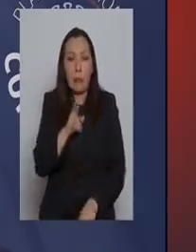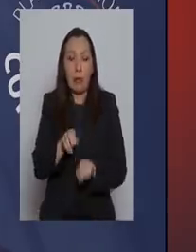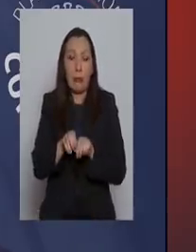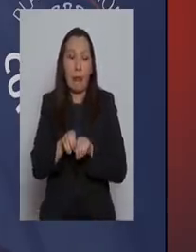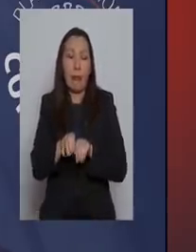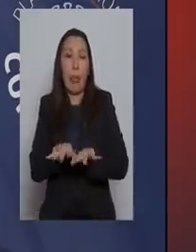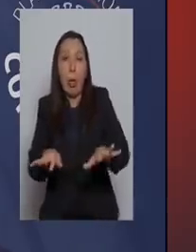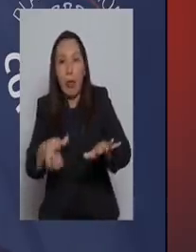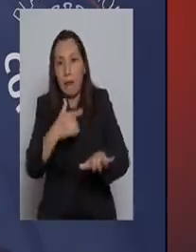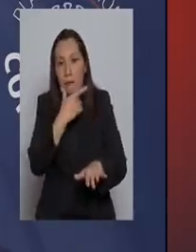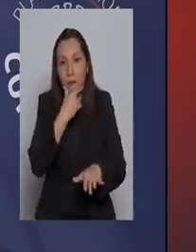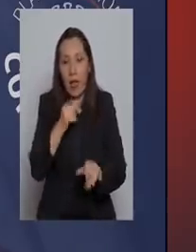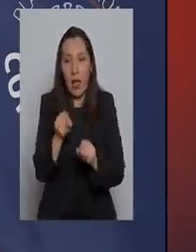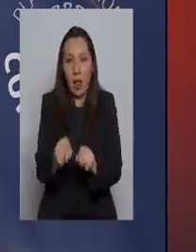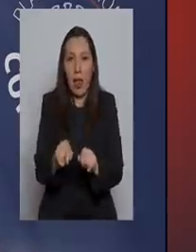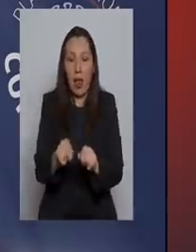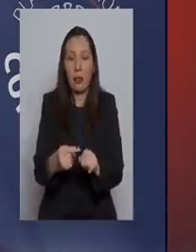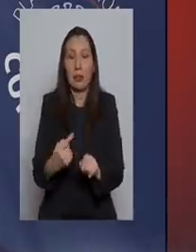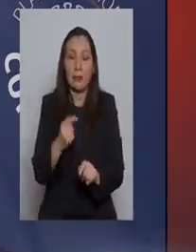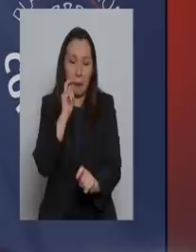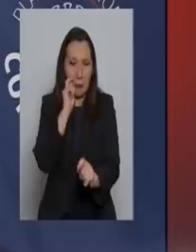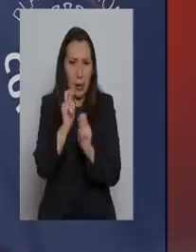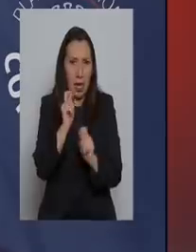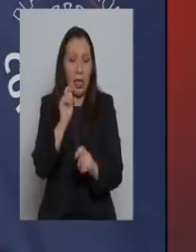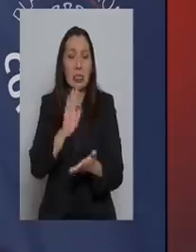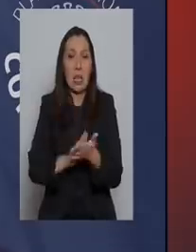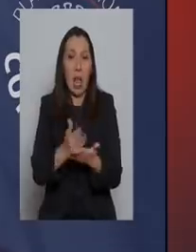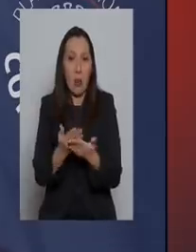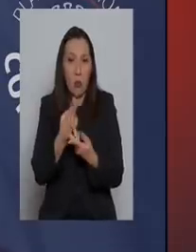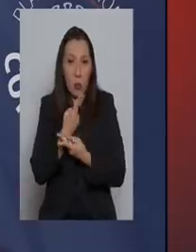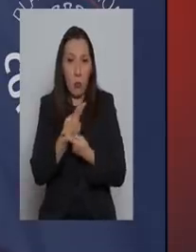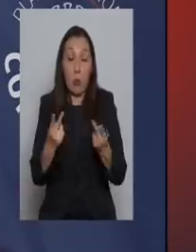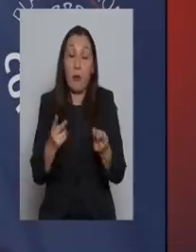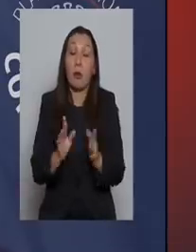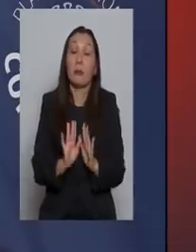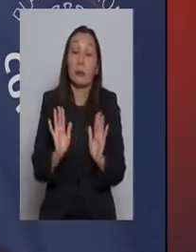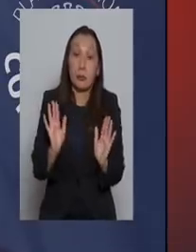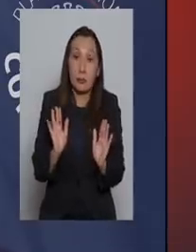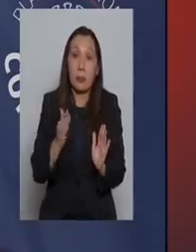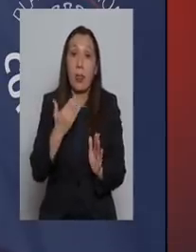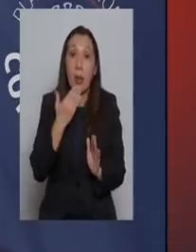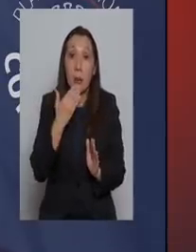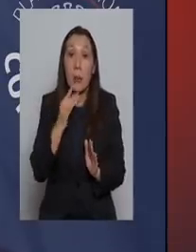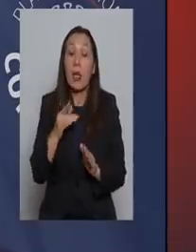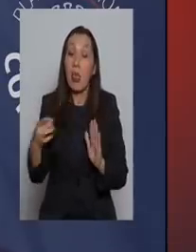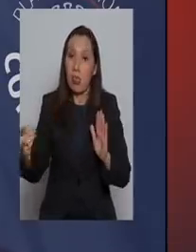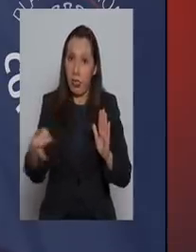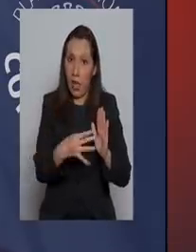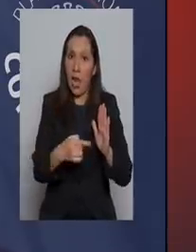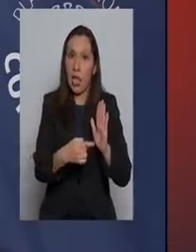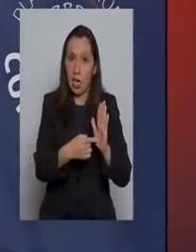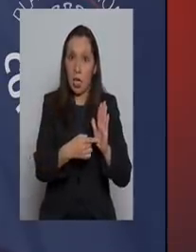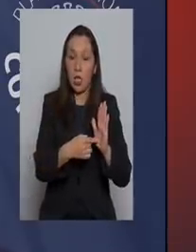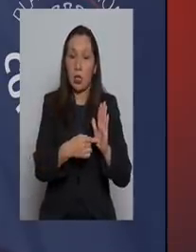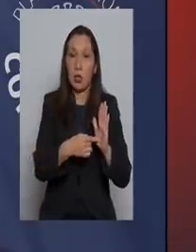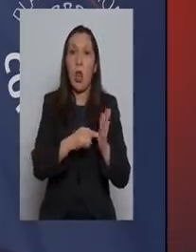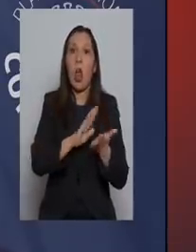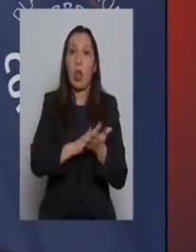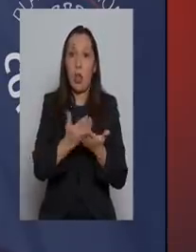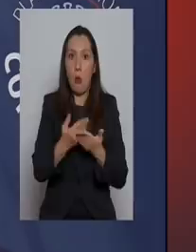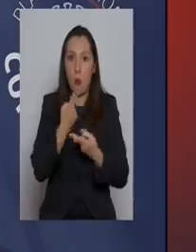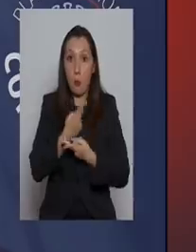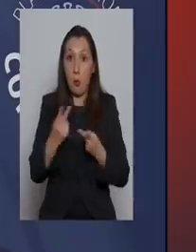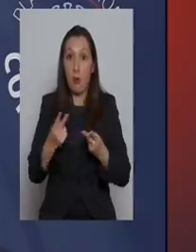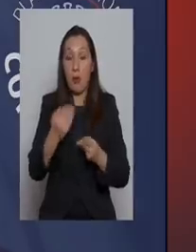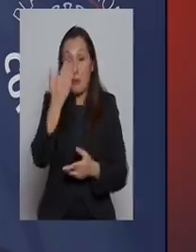traducen claramente en un riesgo para la salud pública y tal vez en un delito contra la salud pública y